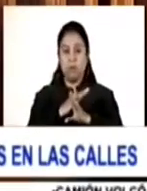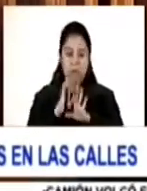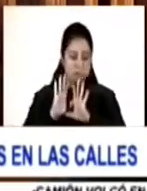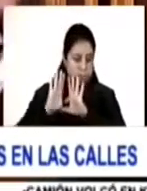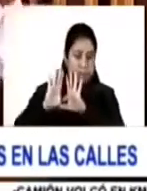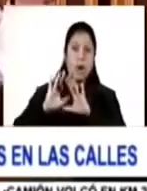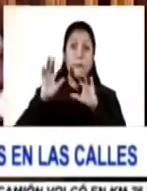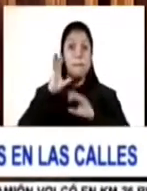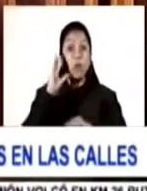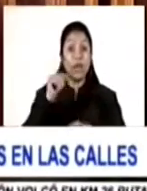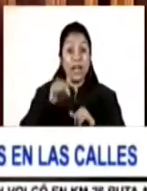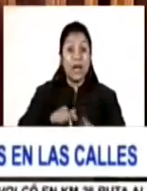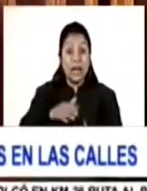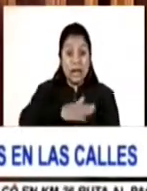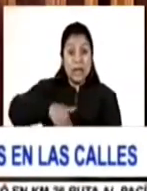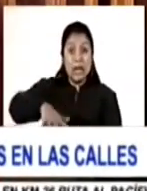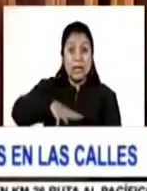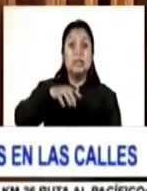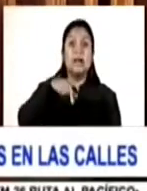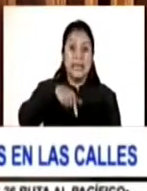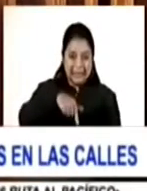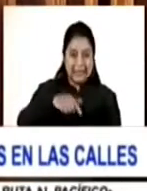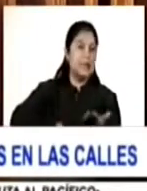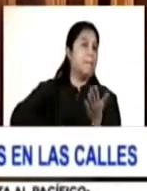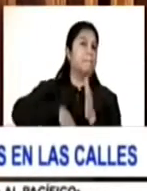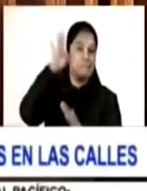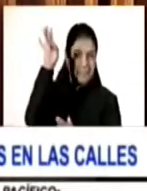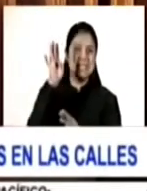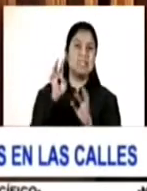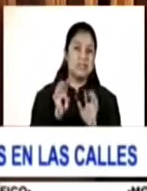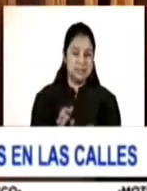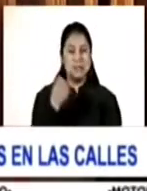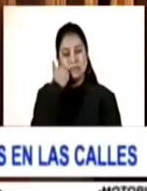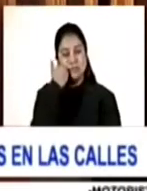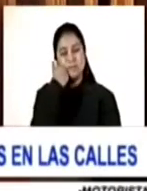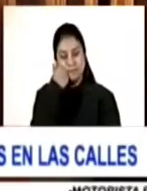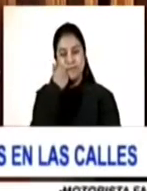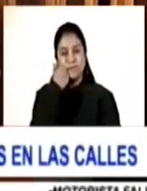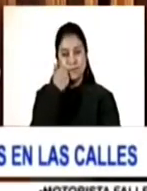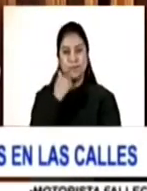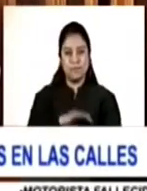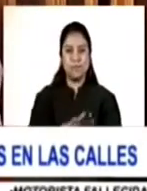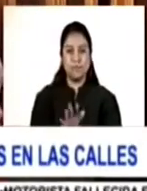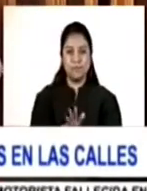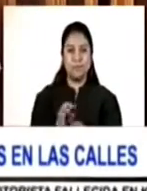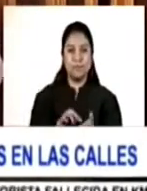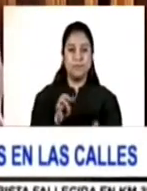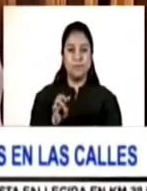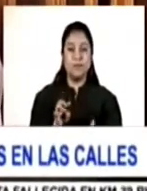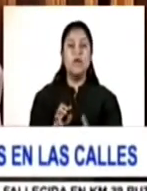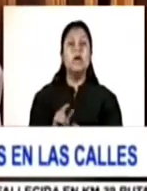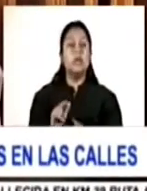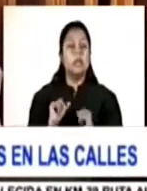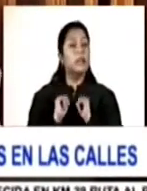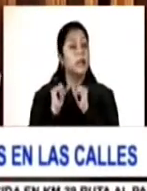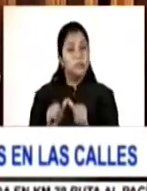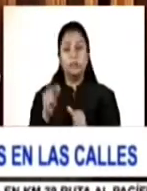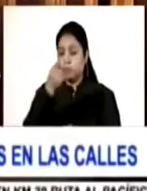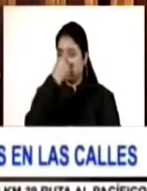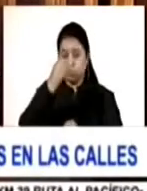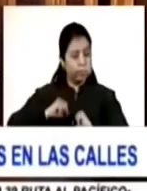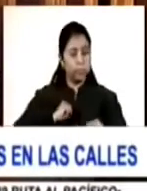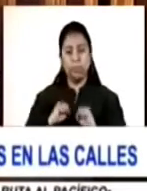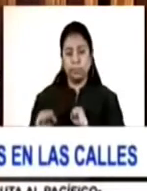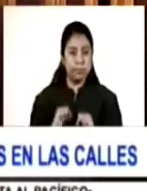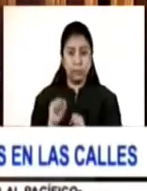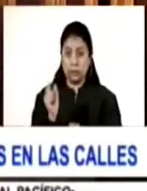parar, porque es aquí en donde está la gran mayoría de los casos de coronavirus en el país. Vamos a seguir trabajando sin